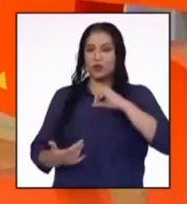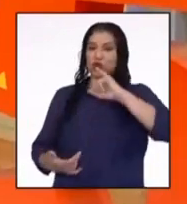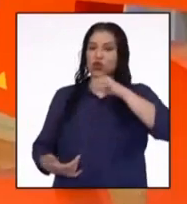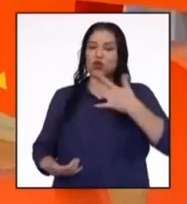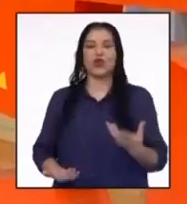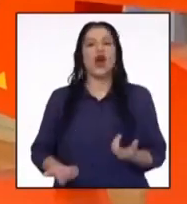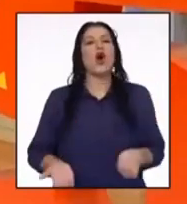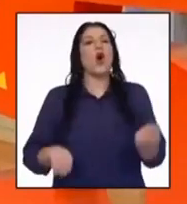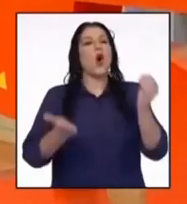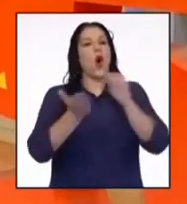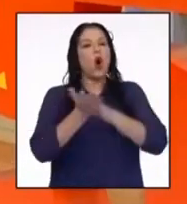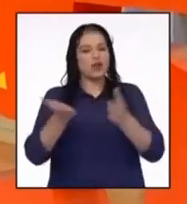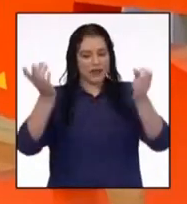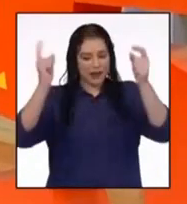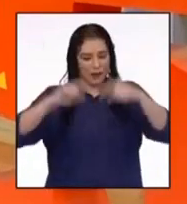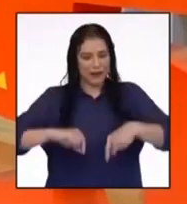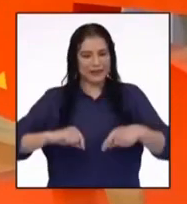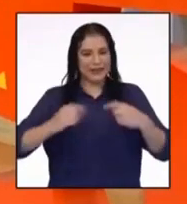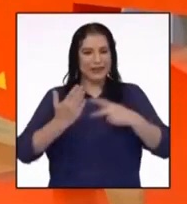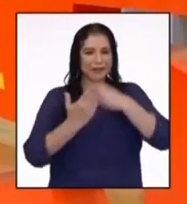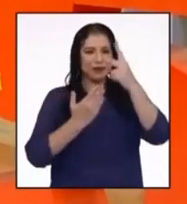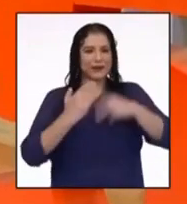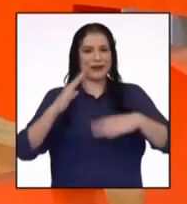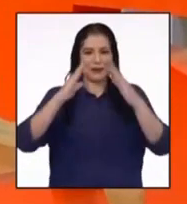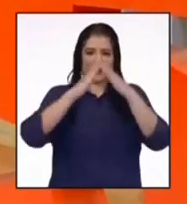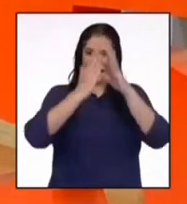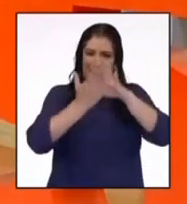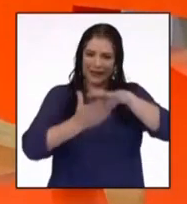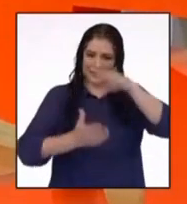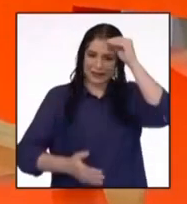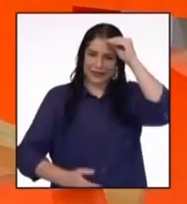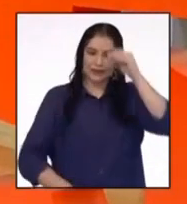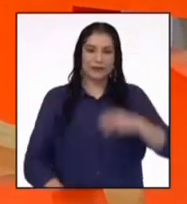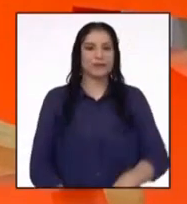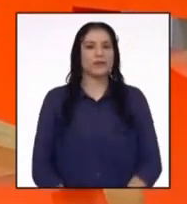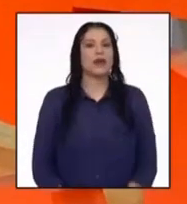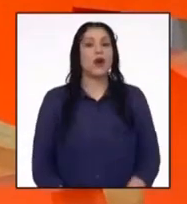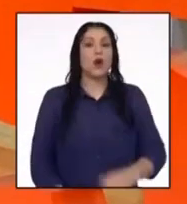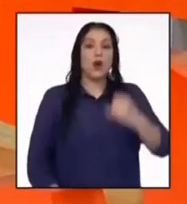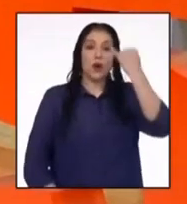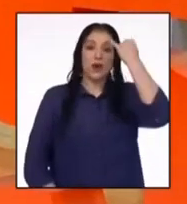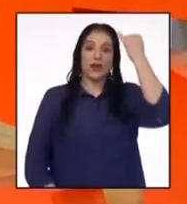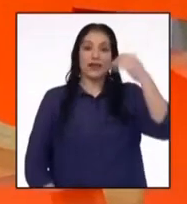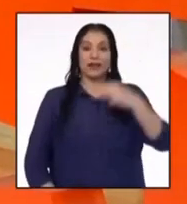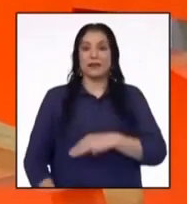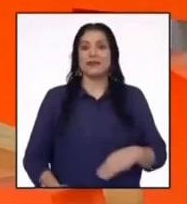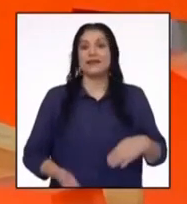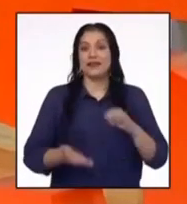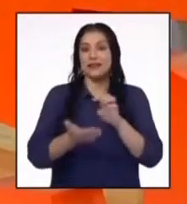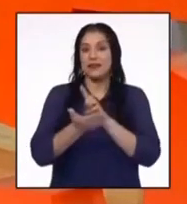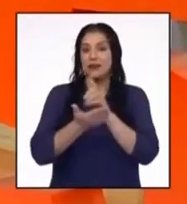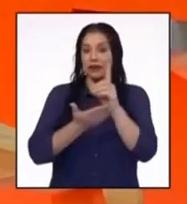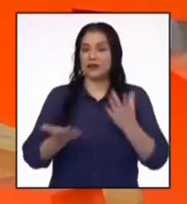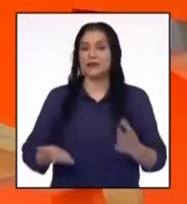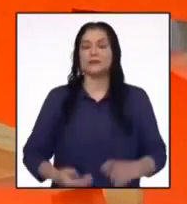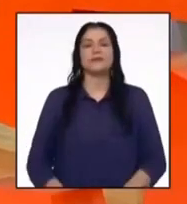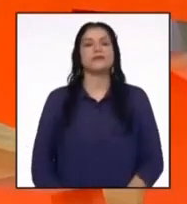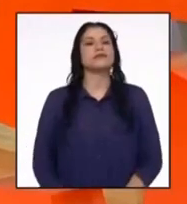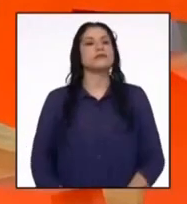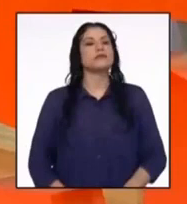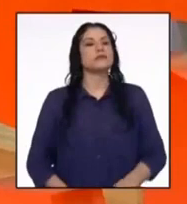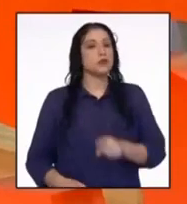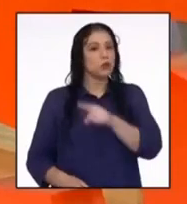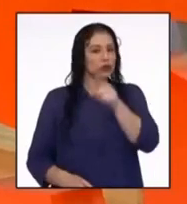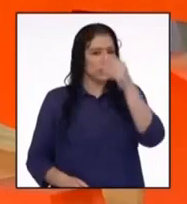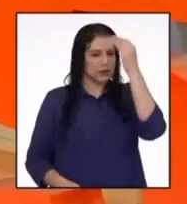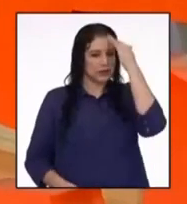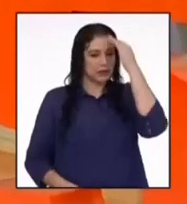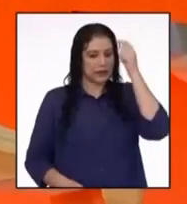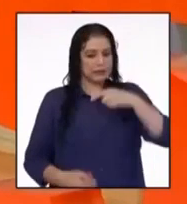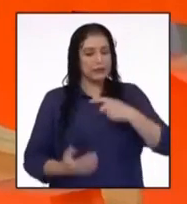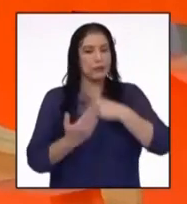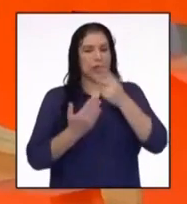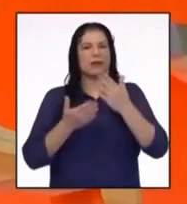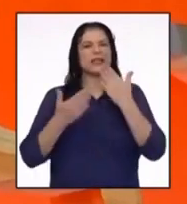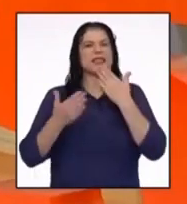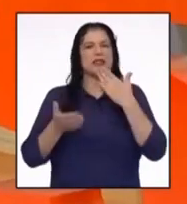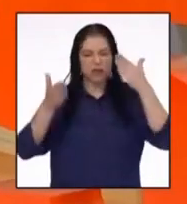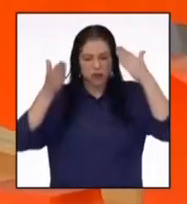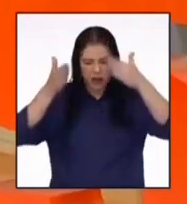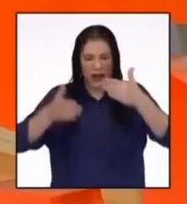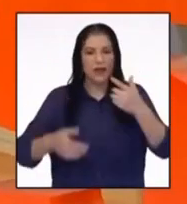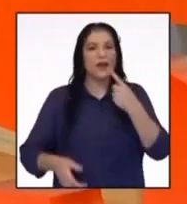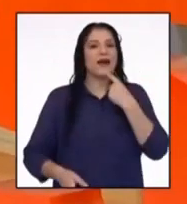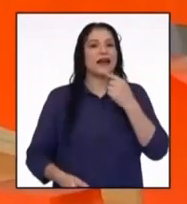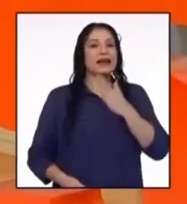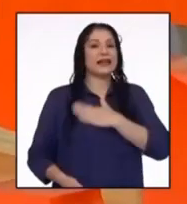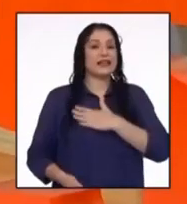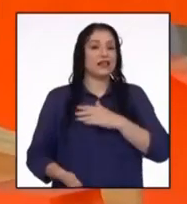Y estamos de vuelta aquí en Aprendo en Casa, una iniciativa del Ministerio de Educación. Como saben, este programa está dirigido a estudiantes